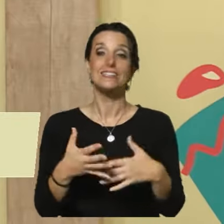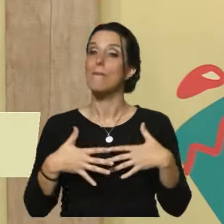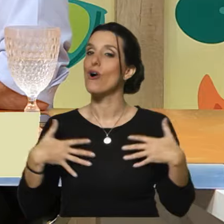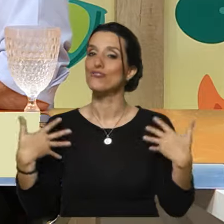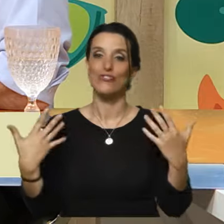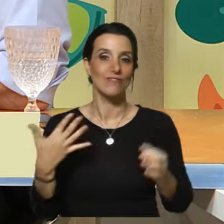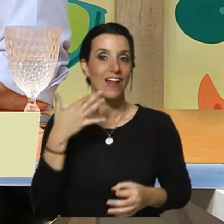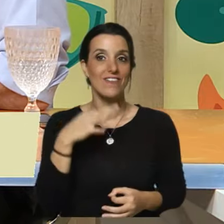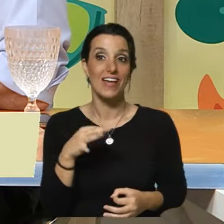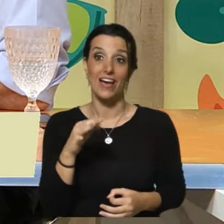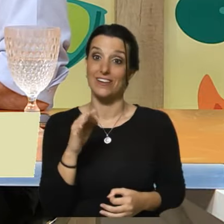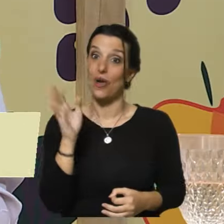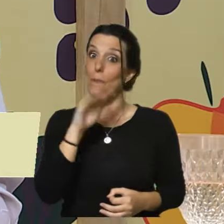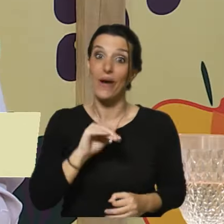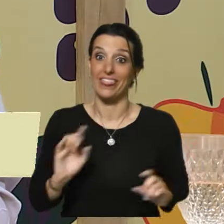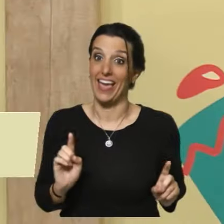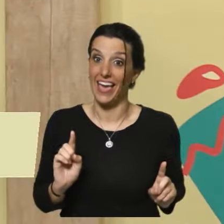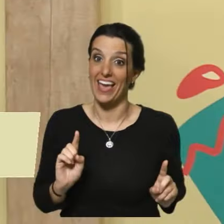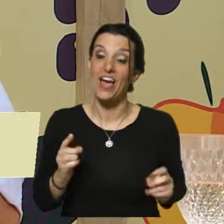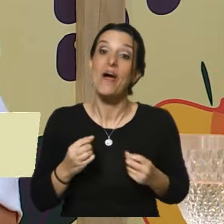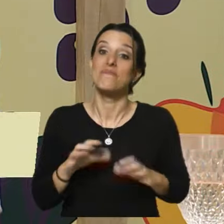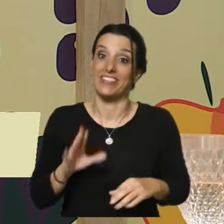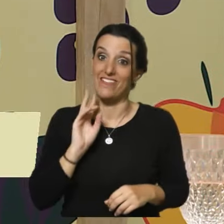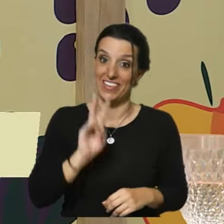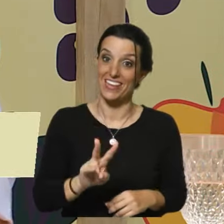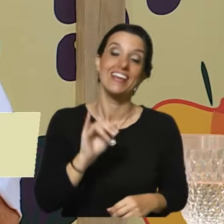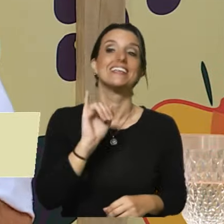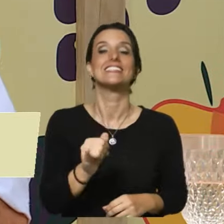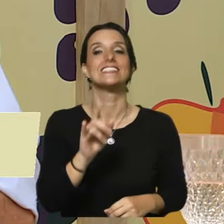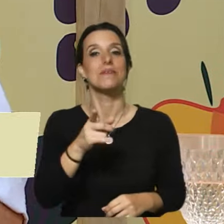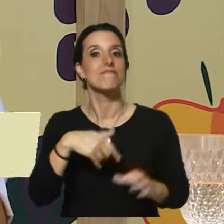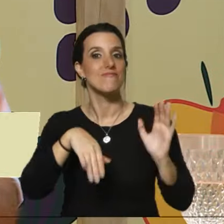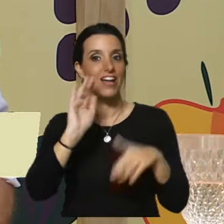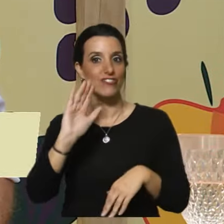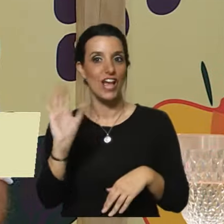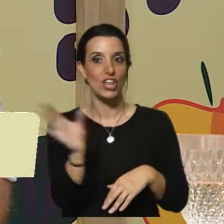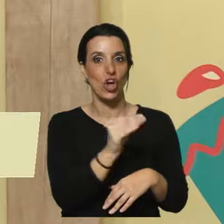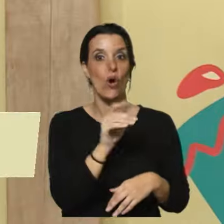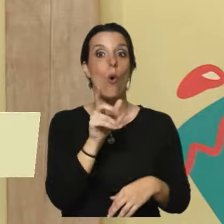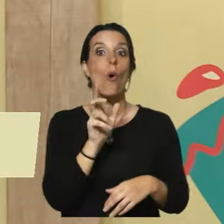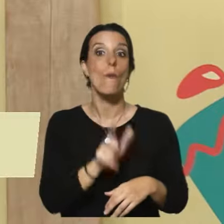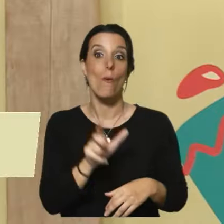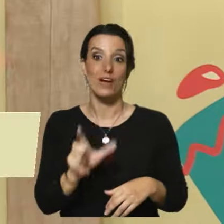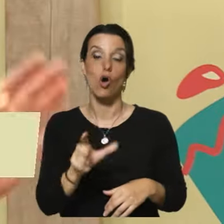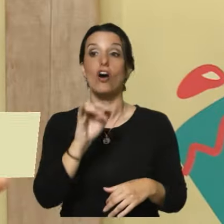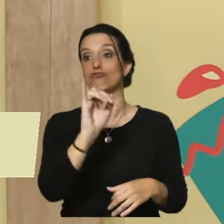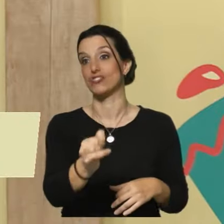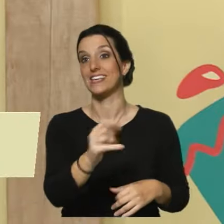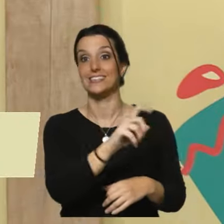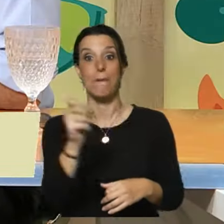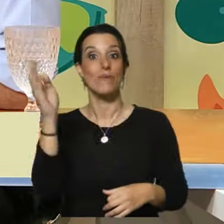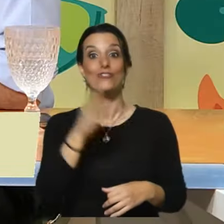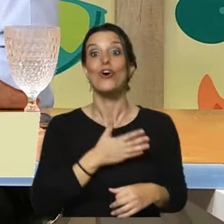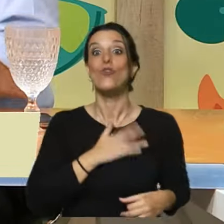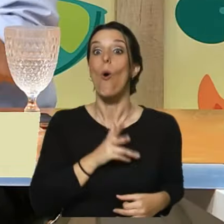Así que la verdad que no se lo pueden perder va a estar impresion y me imagino además que la mayoría es toda música hecha por humanos Ah sí 100%